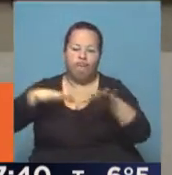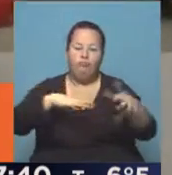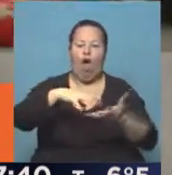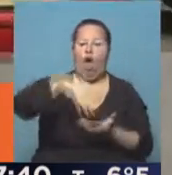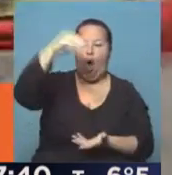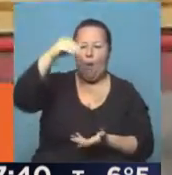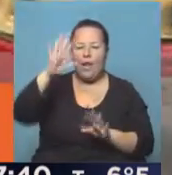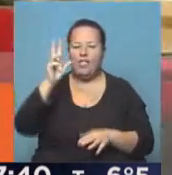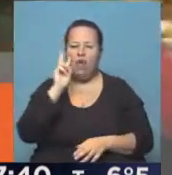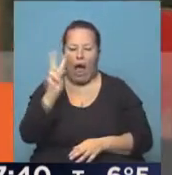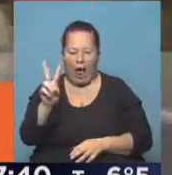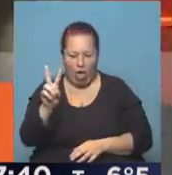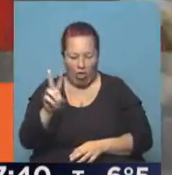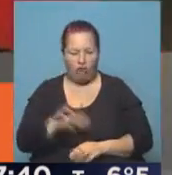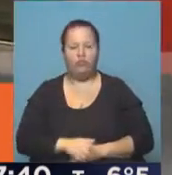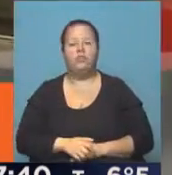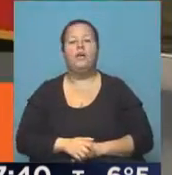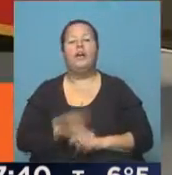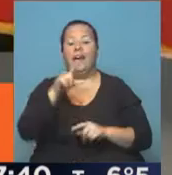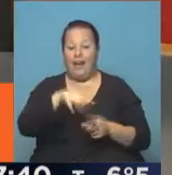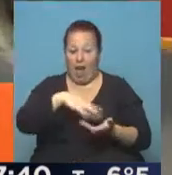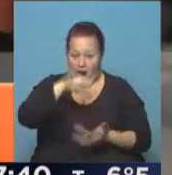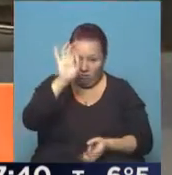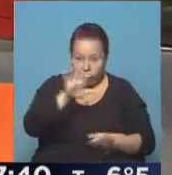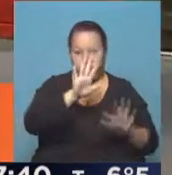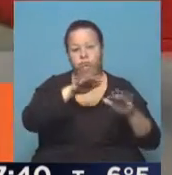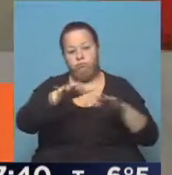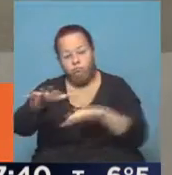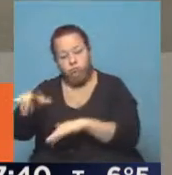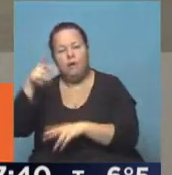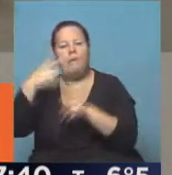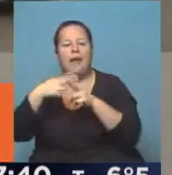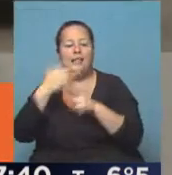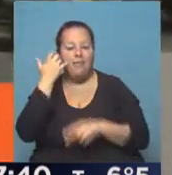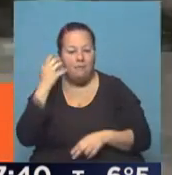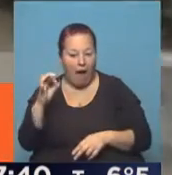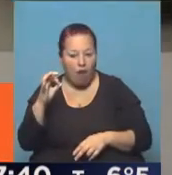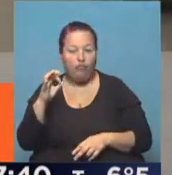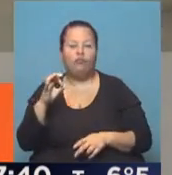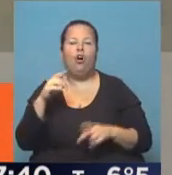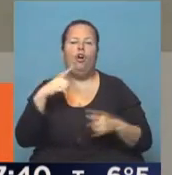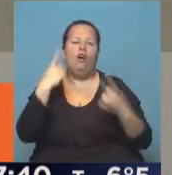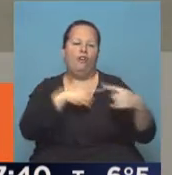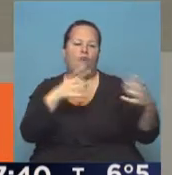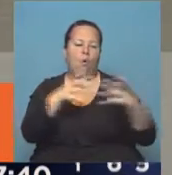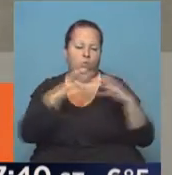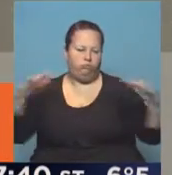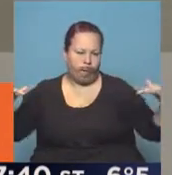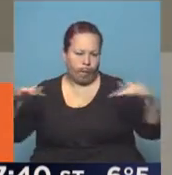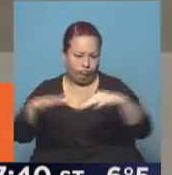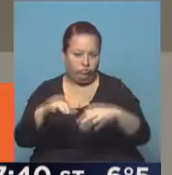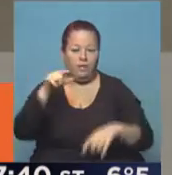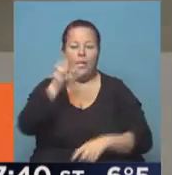cerca de las 14 horas y de allí van a marchar hasta Plaza de Mayo en distintas vertientes. Acá están